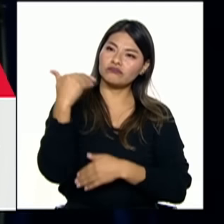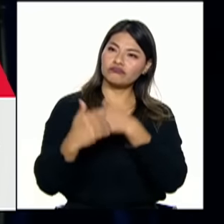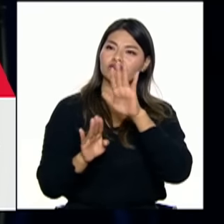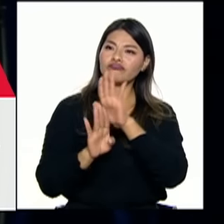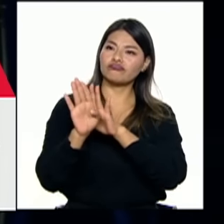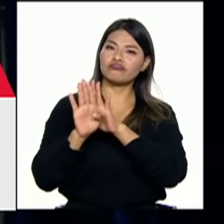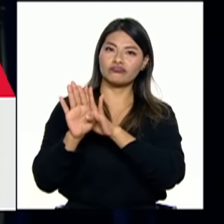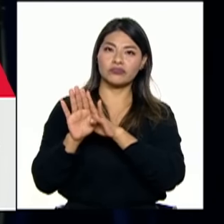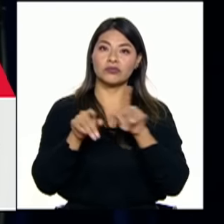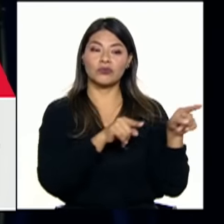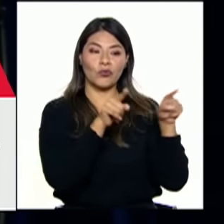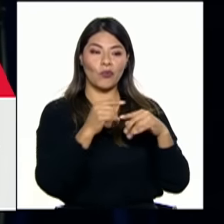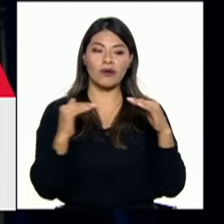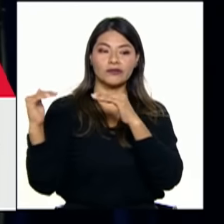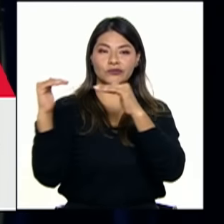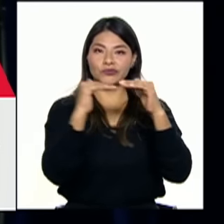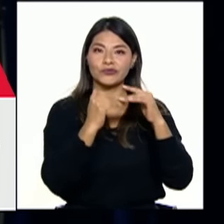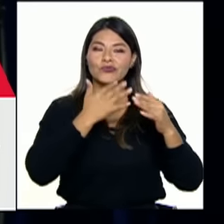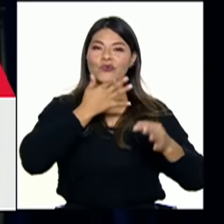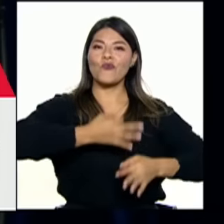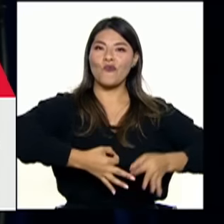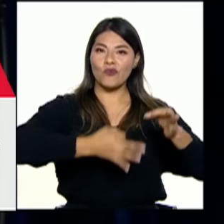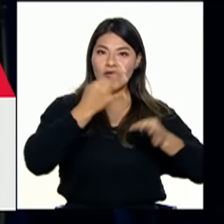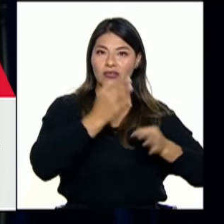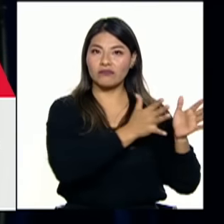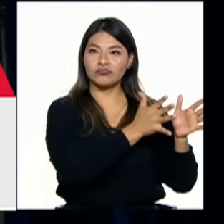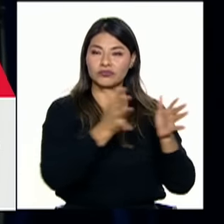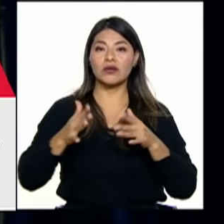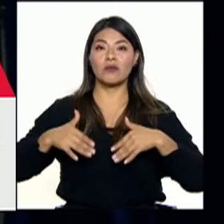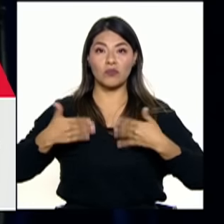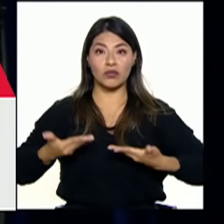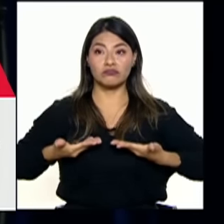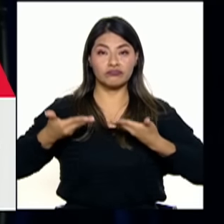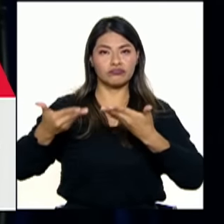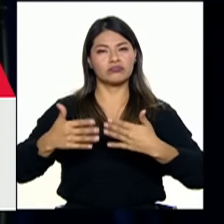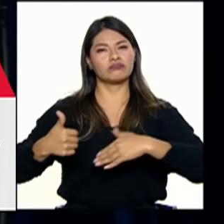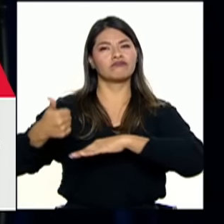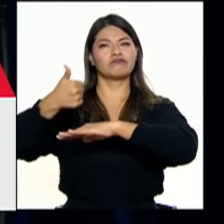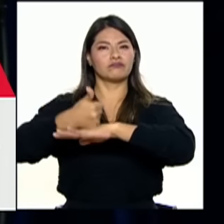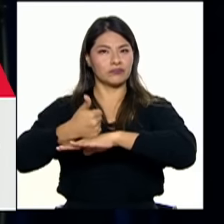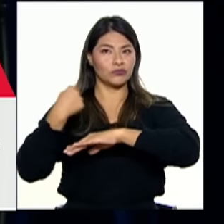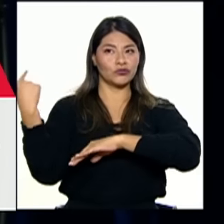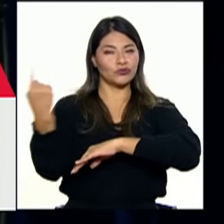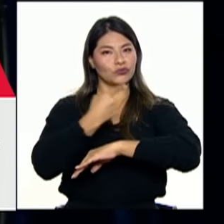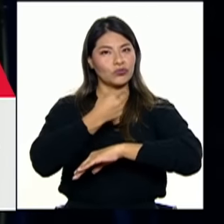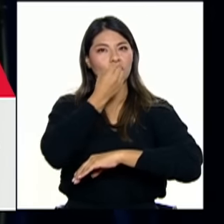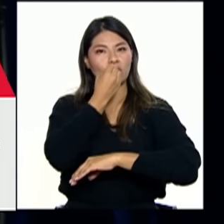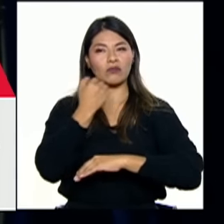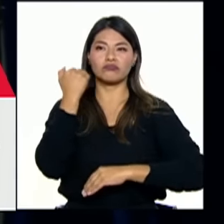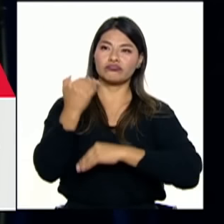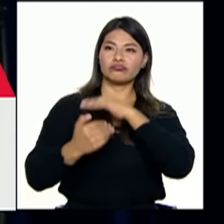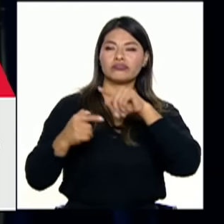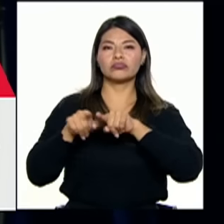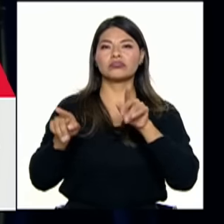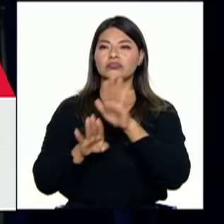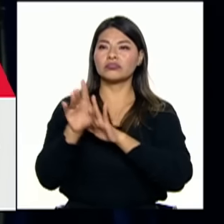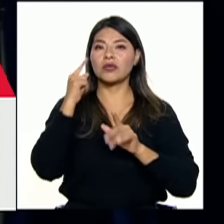macroeconómicos y con estabilidad jurídica, lo que nos posiciona como una plaza atractiva para